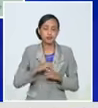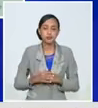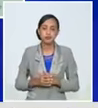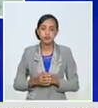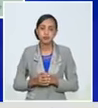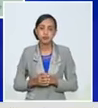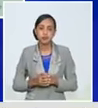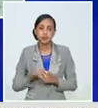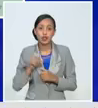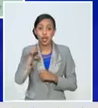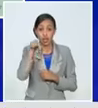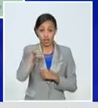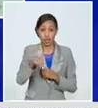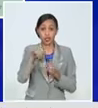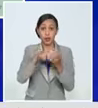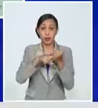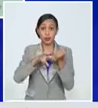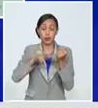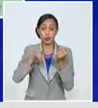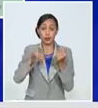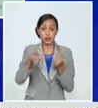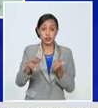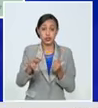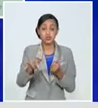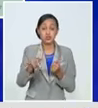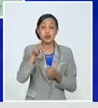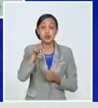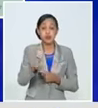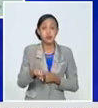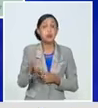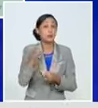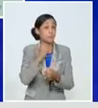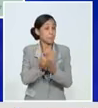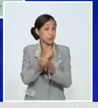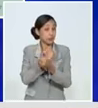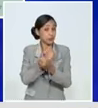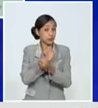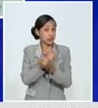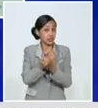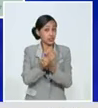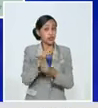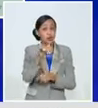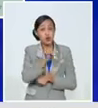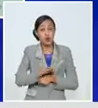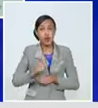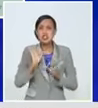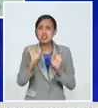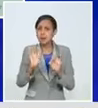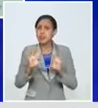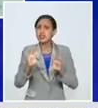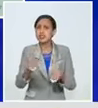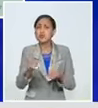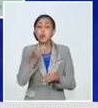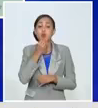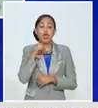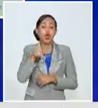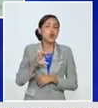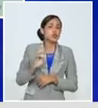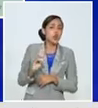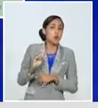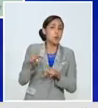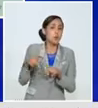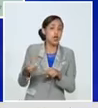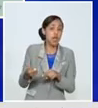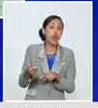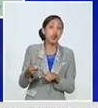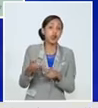provincia no exenta de riesgo, siempre lo hemos dicho, trabajan,